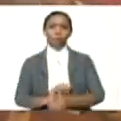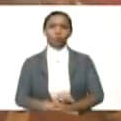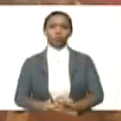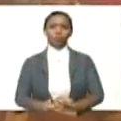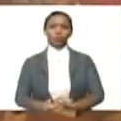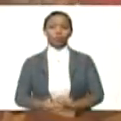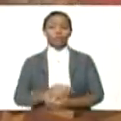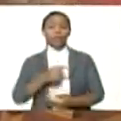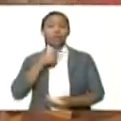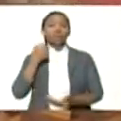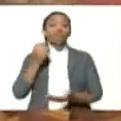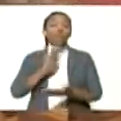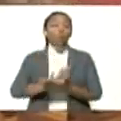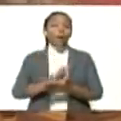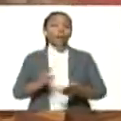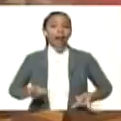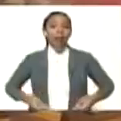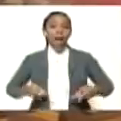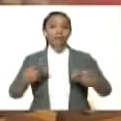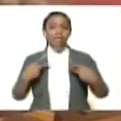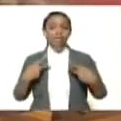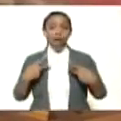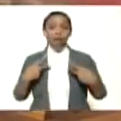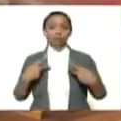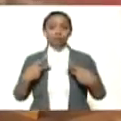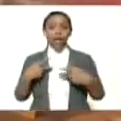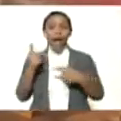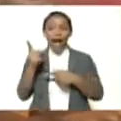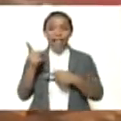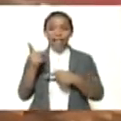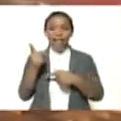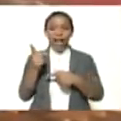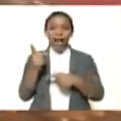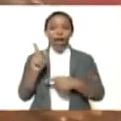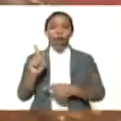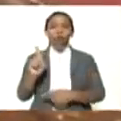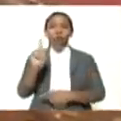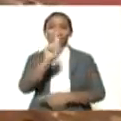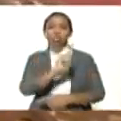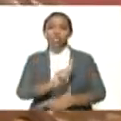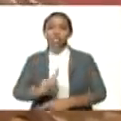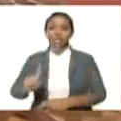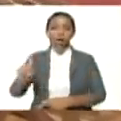Y que la muerte y la vida es apenas una rutina.